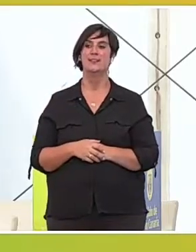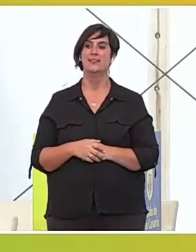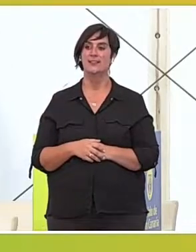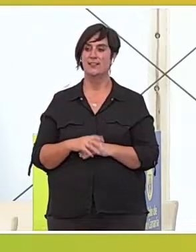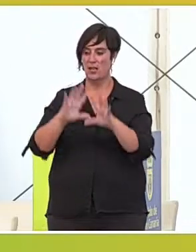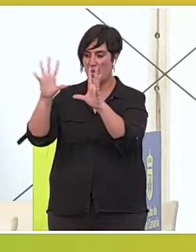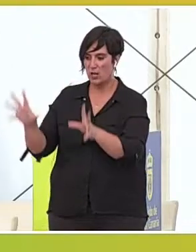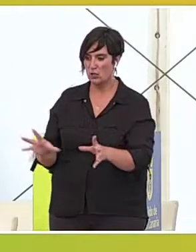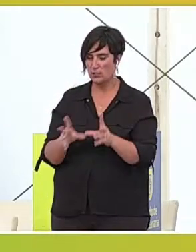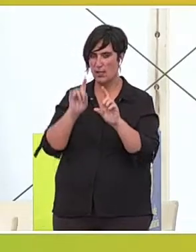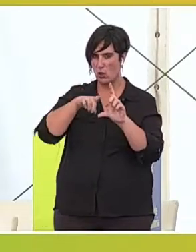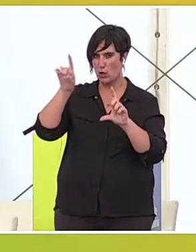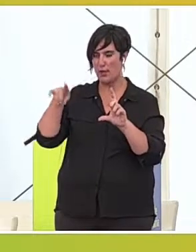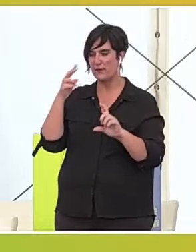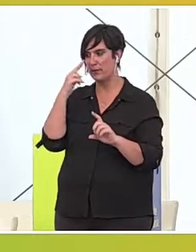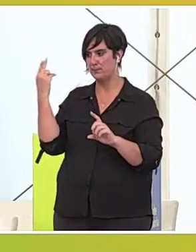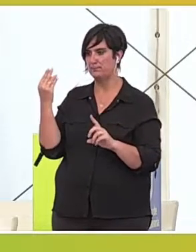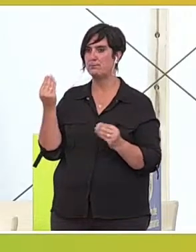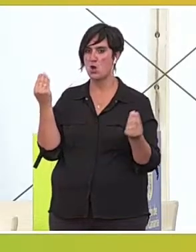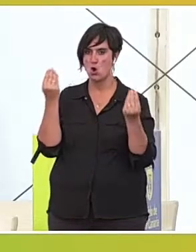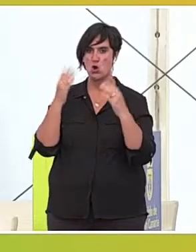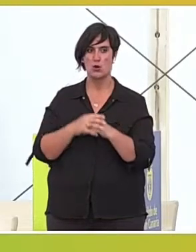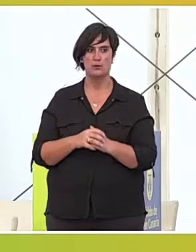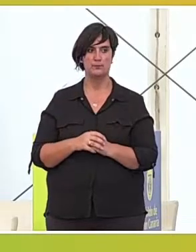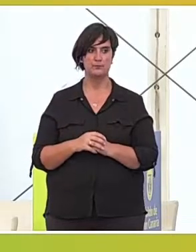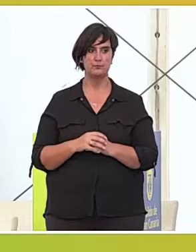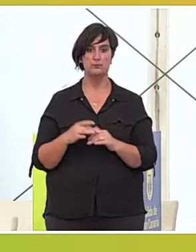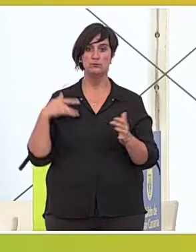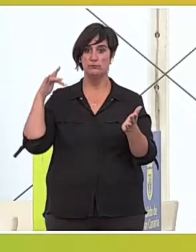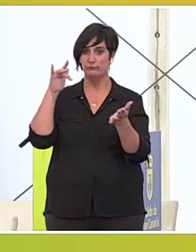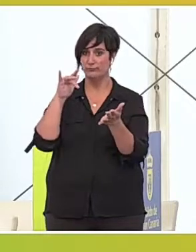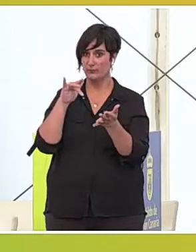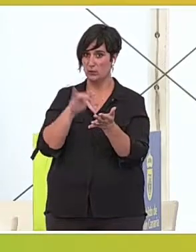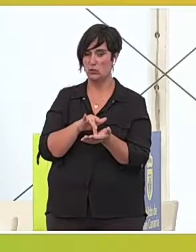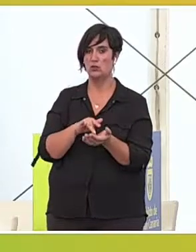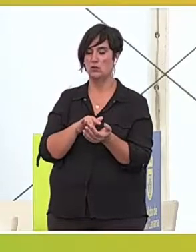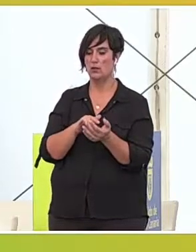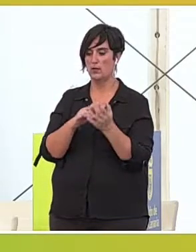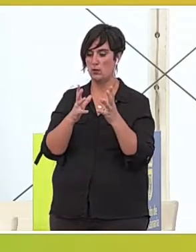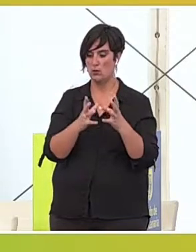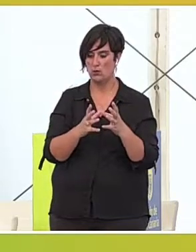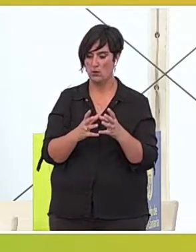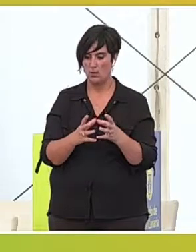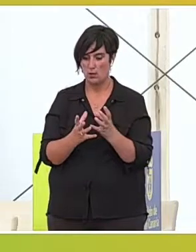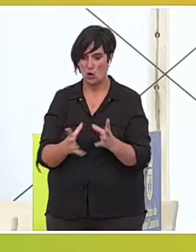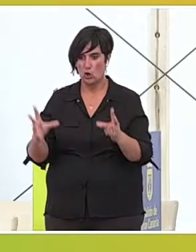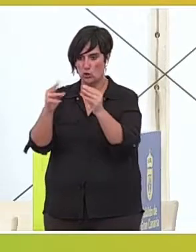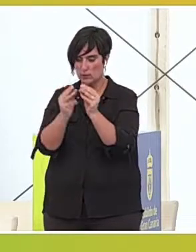me voy a esta gráfica que se ve mejor, en el momento que empiezo a desplazar el